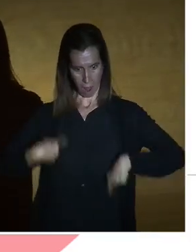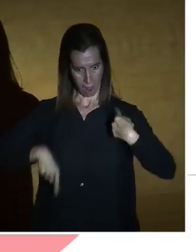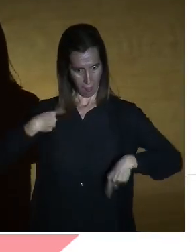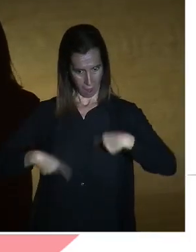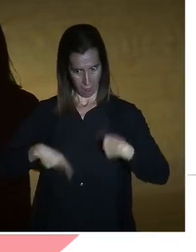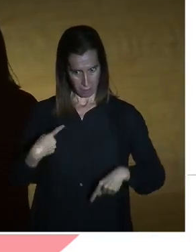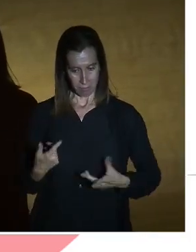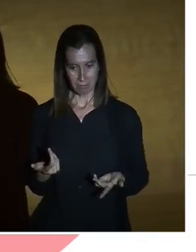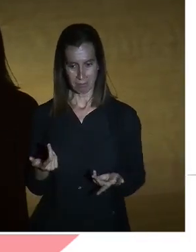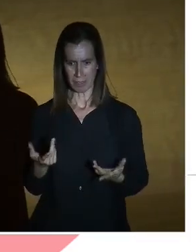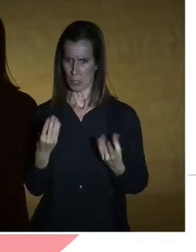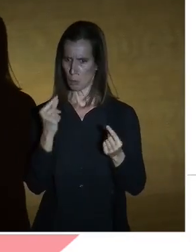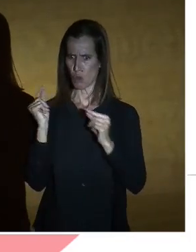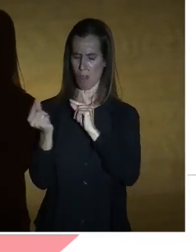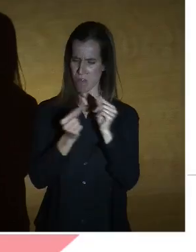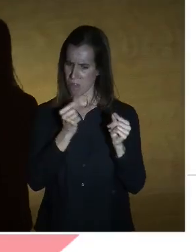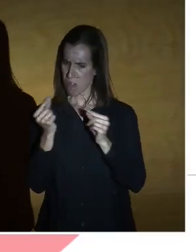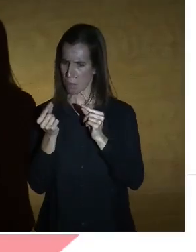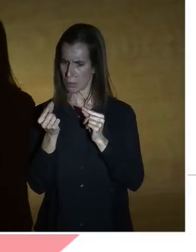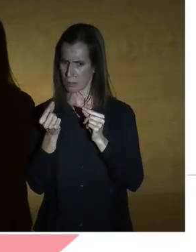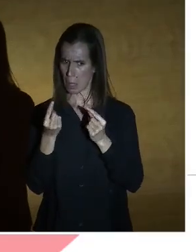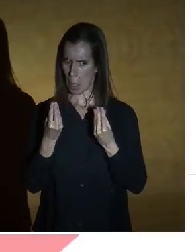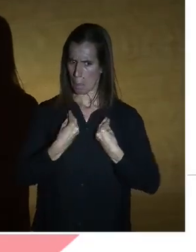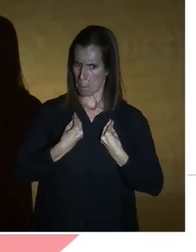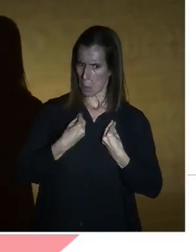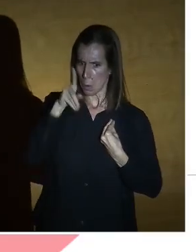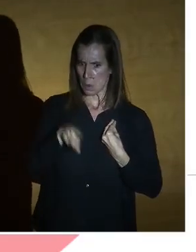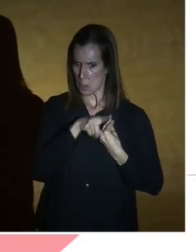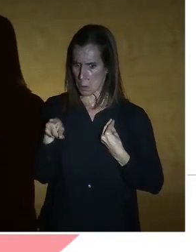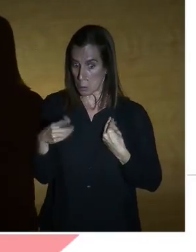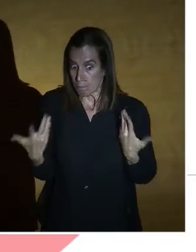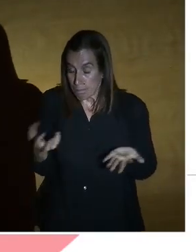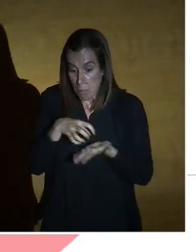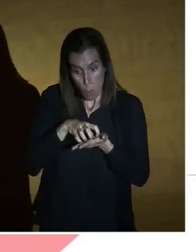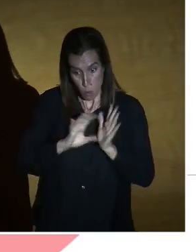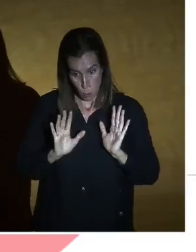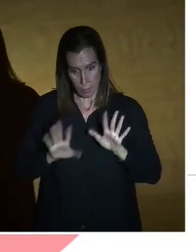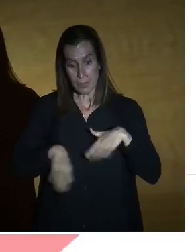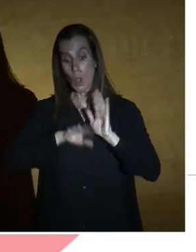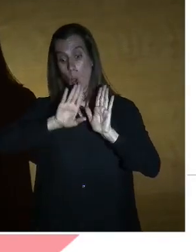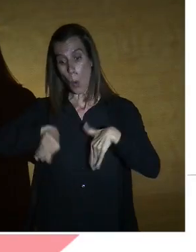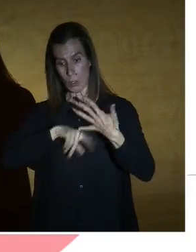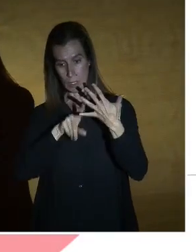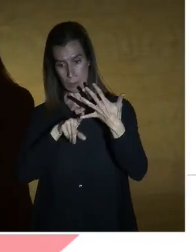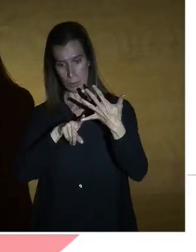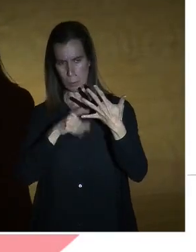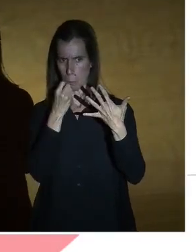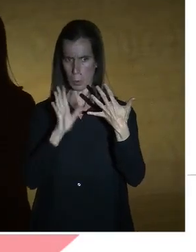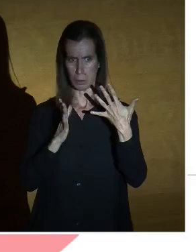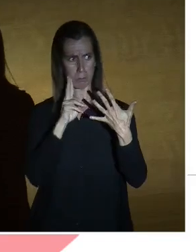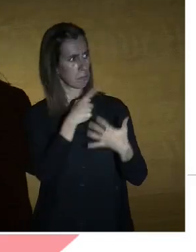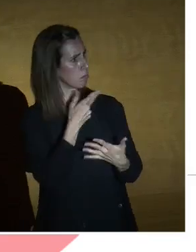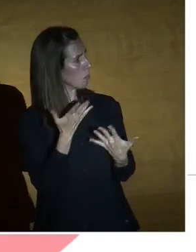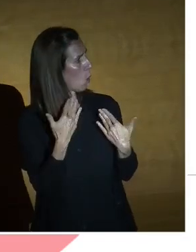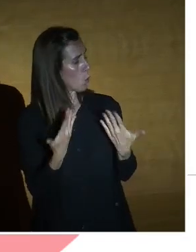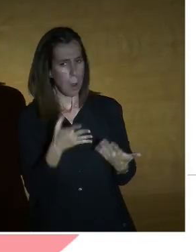pues, hay mucho debate sobre si son seres vivos o no. Y por último, bueno, debería aparecer, pero